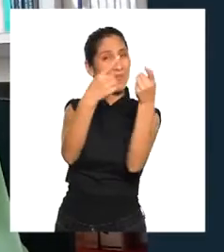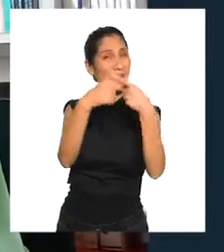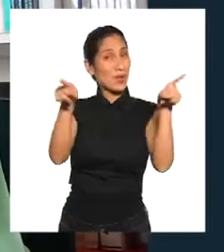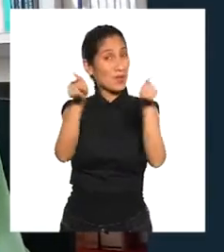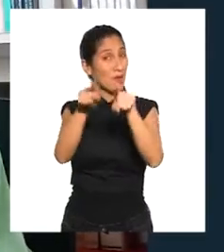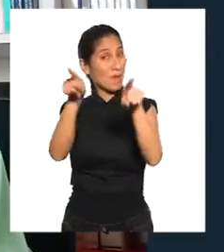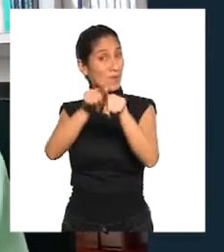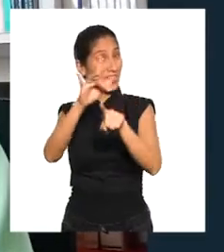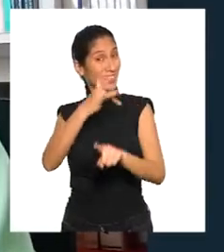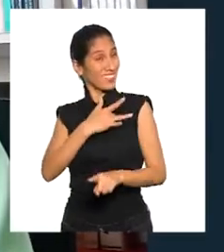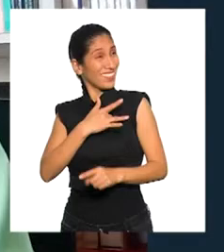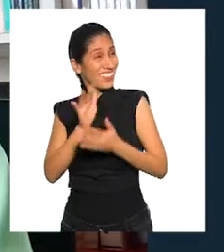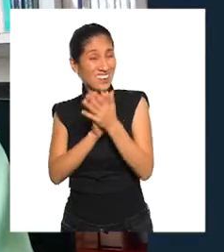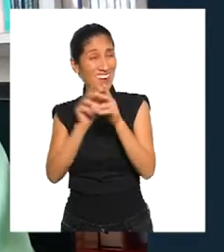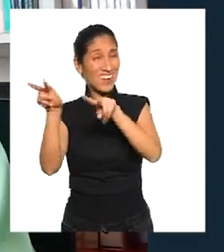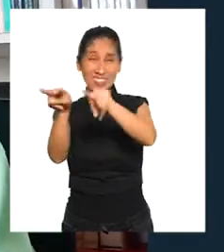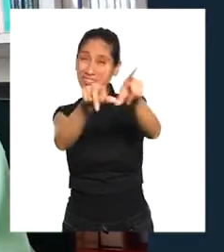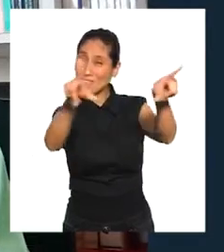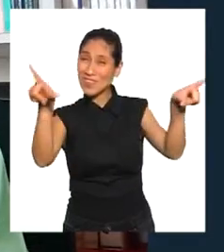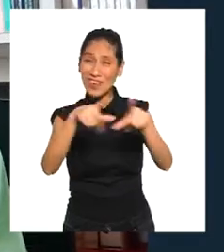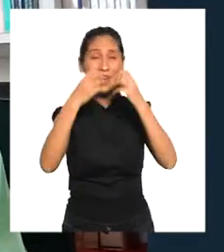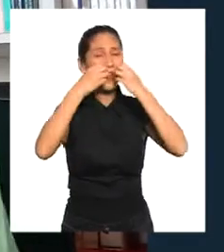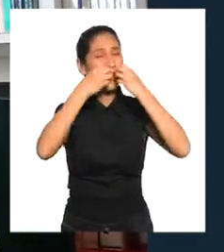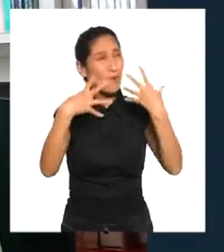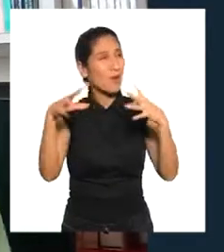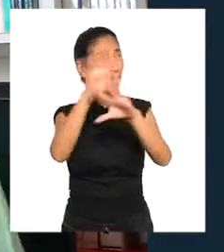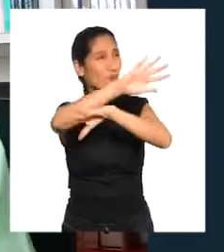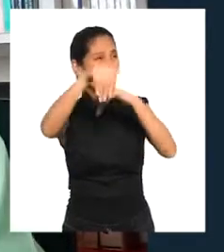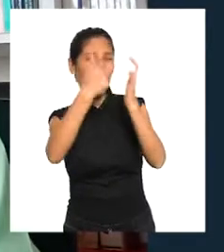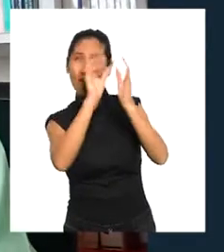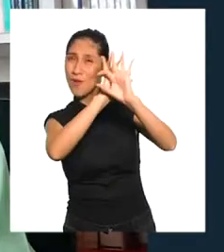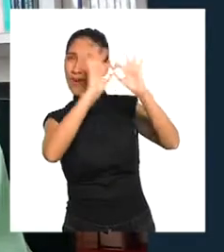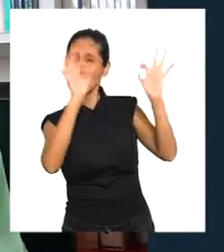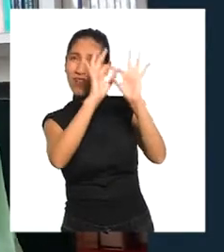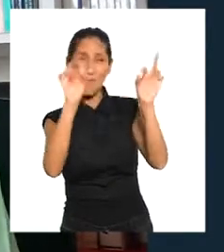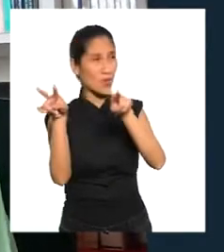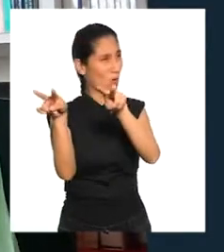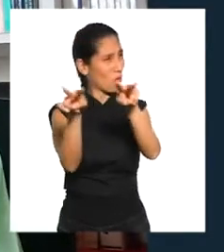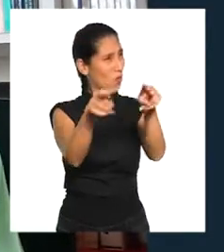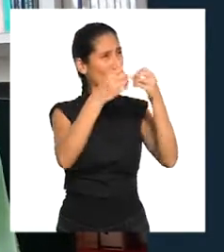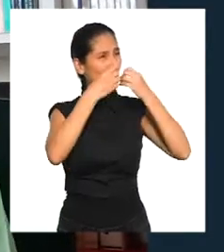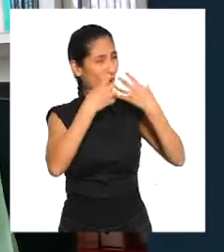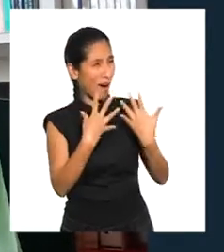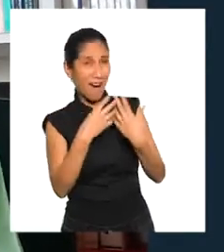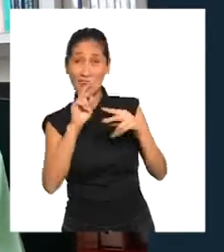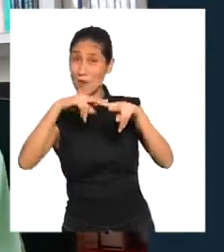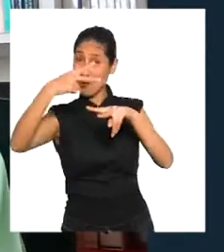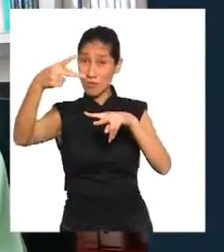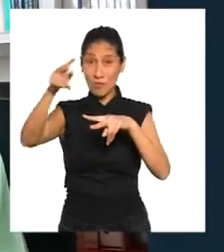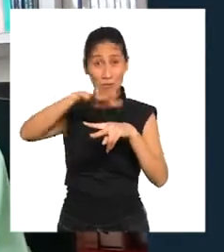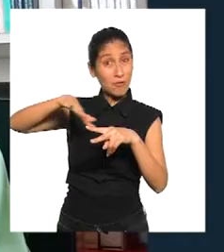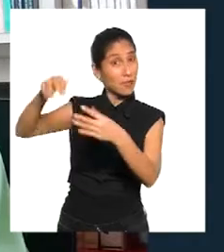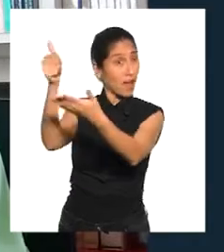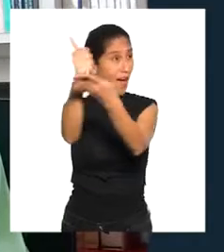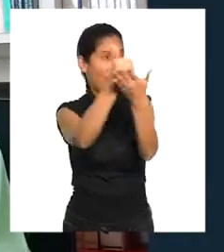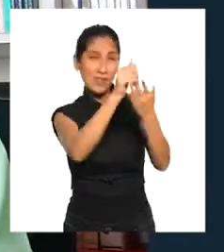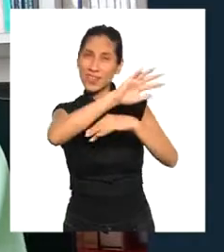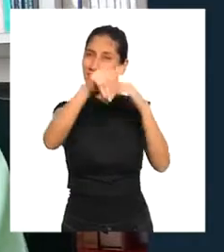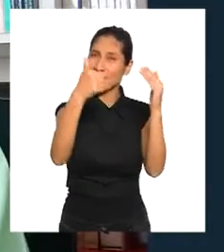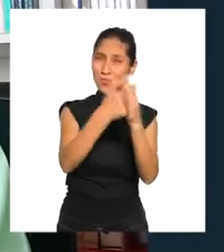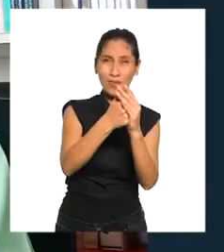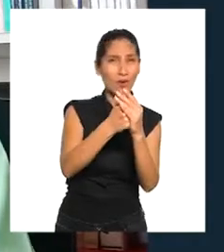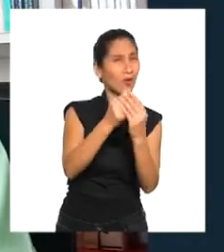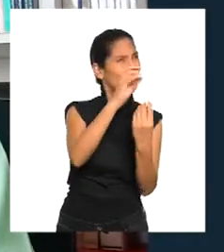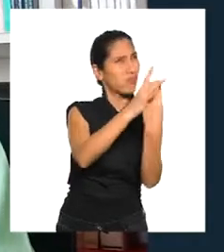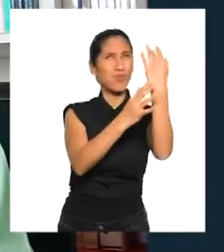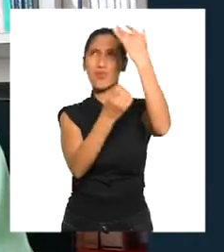sentirnos orgullosos de vivir en ese lugar. Vamos a poder decir qué suerte que nuestros vecinos mantienen esta naturaleza en buen estado. Qué